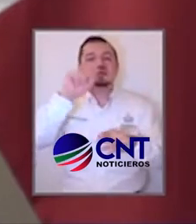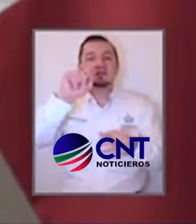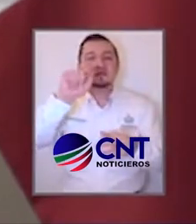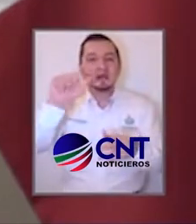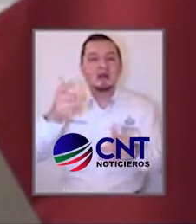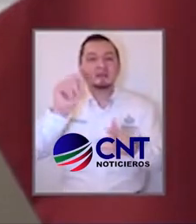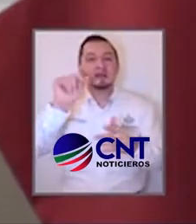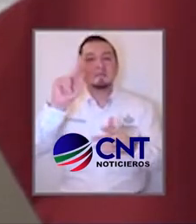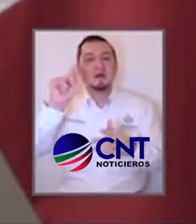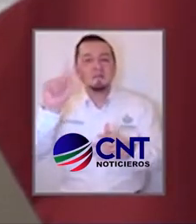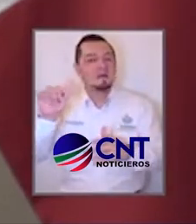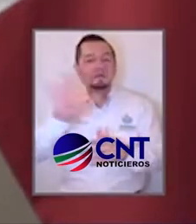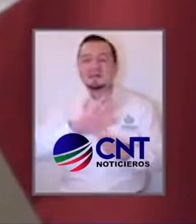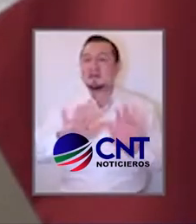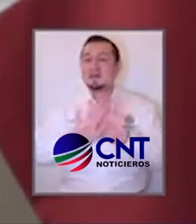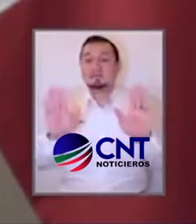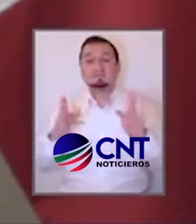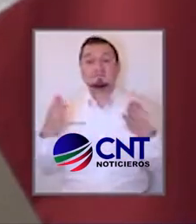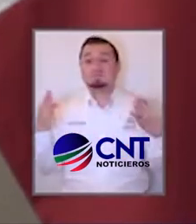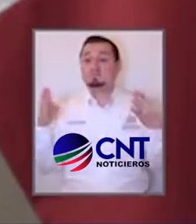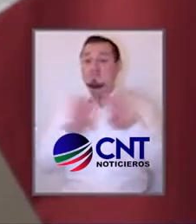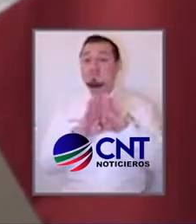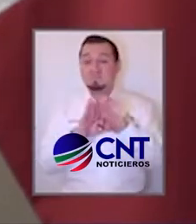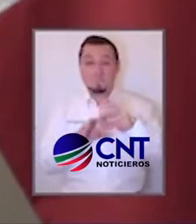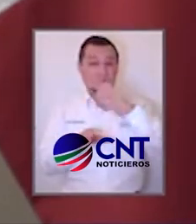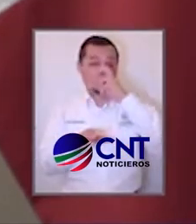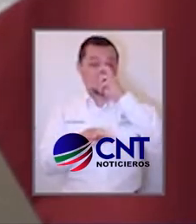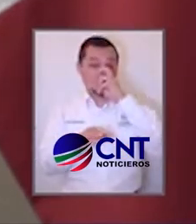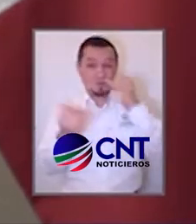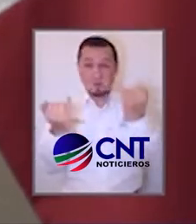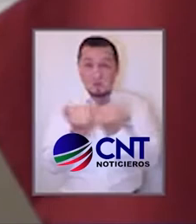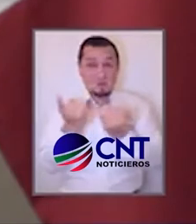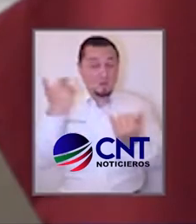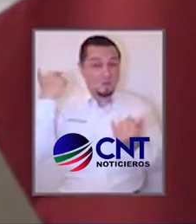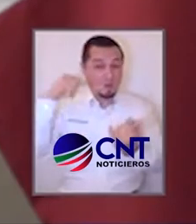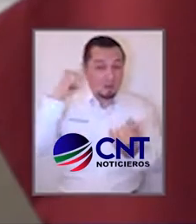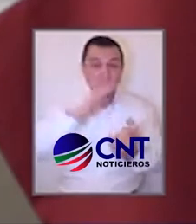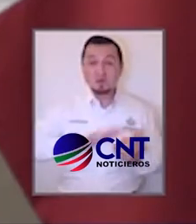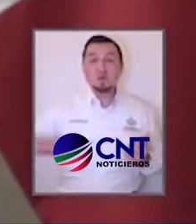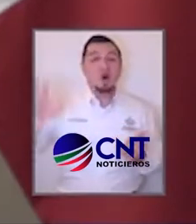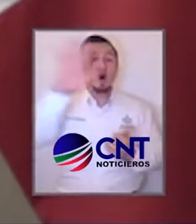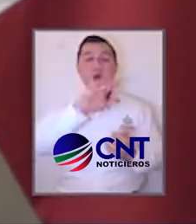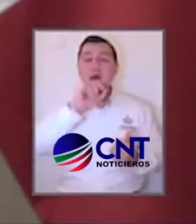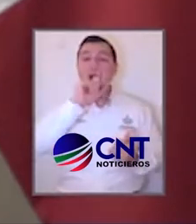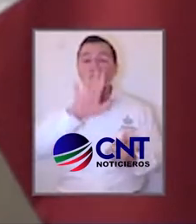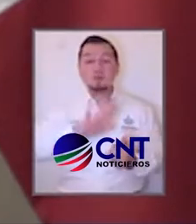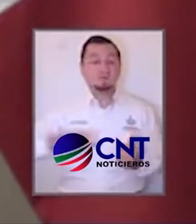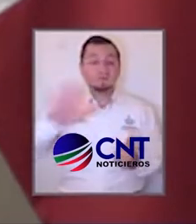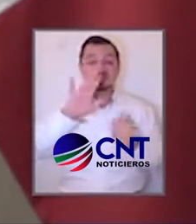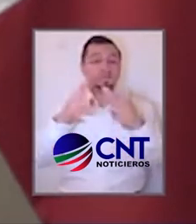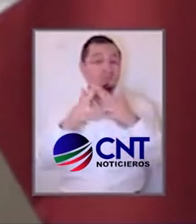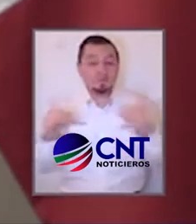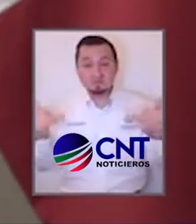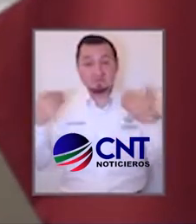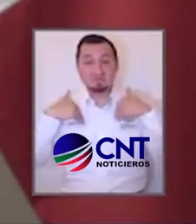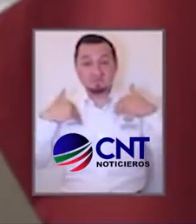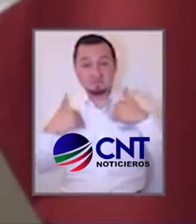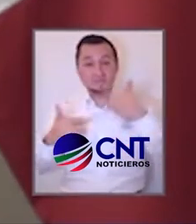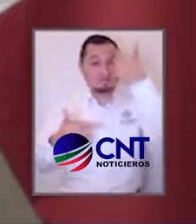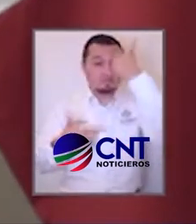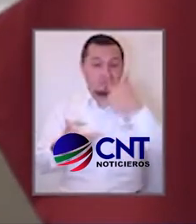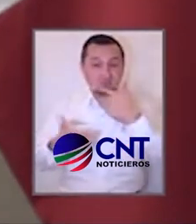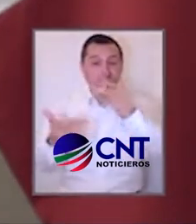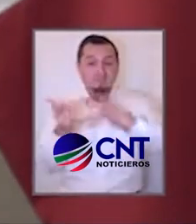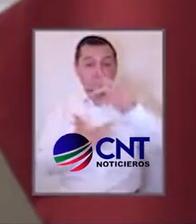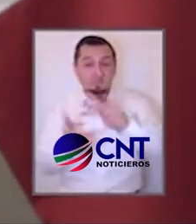Tequila, Mazamitla, Tapalpa. En esos municipios aplicarán las mismas medidas que en Guadalajara. No hay actividad los fines de semana y no